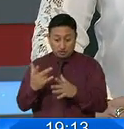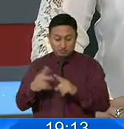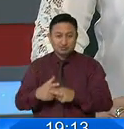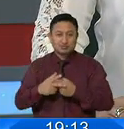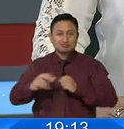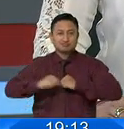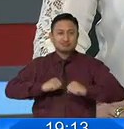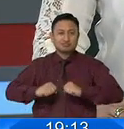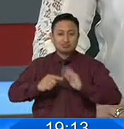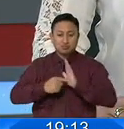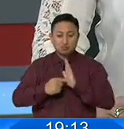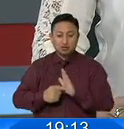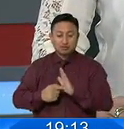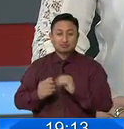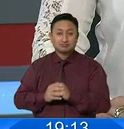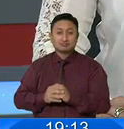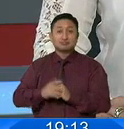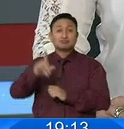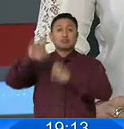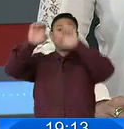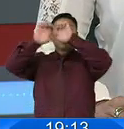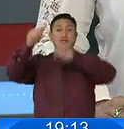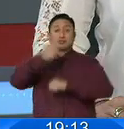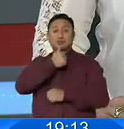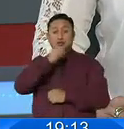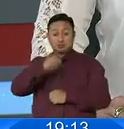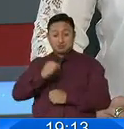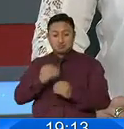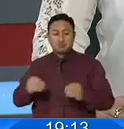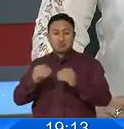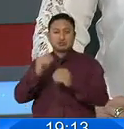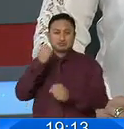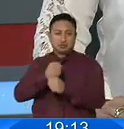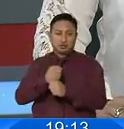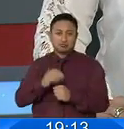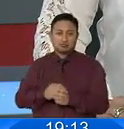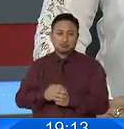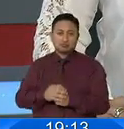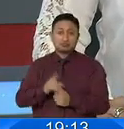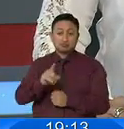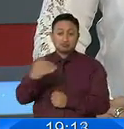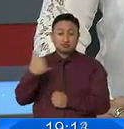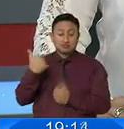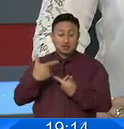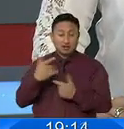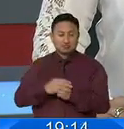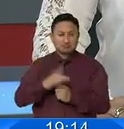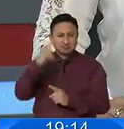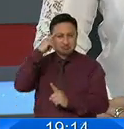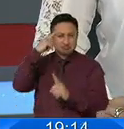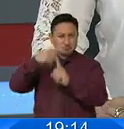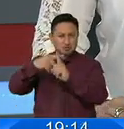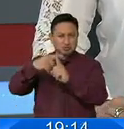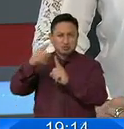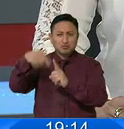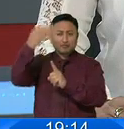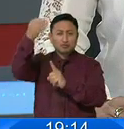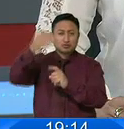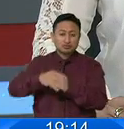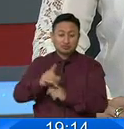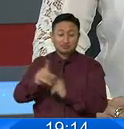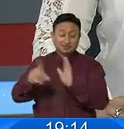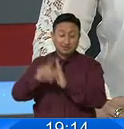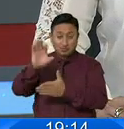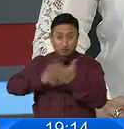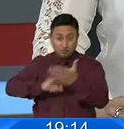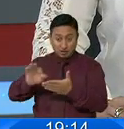que muestran el interés del sector privado por generar empleo. Dicen que tienen expectativas buenas de lo que vendrá con la aprobación de la